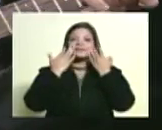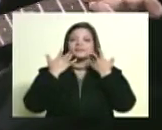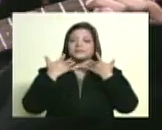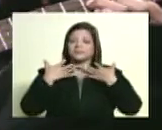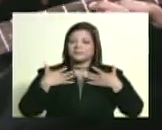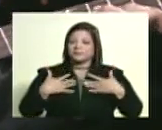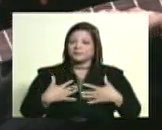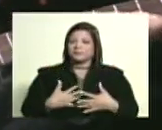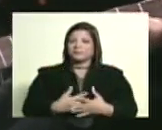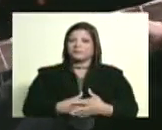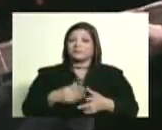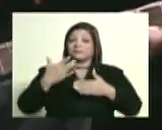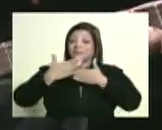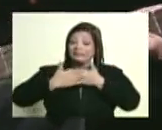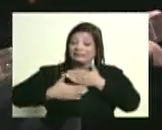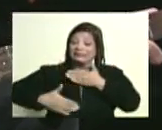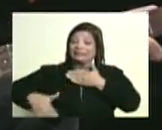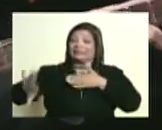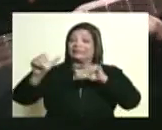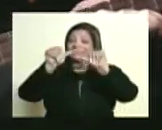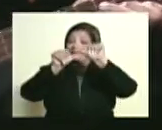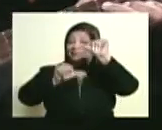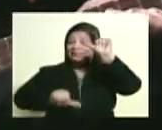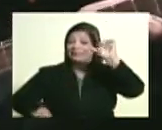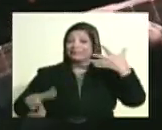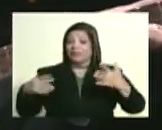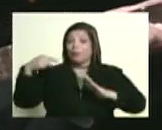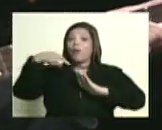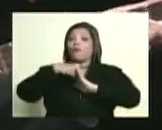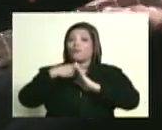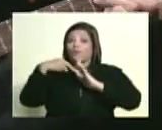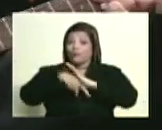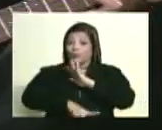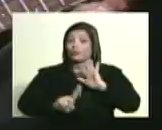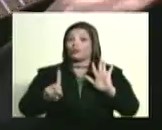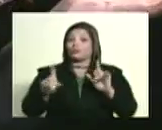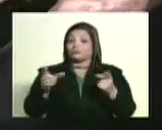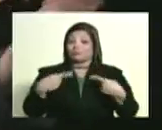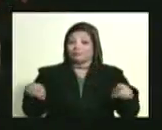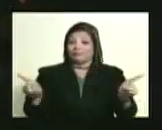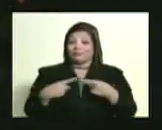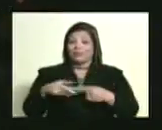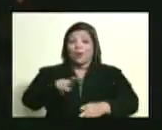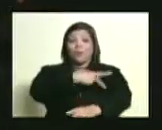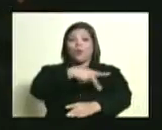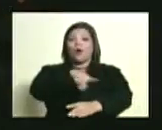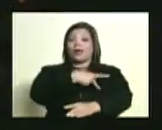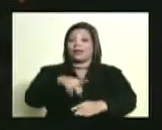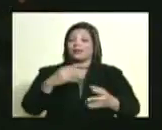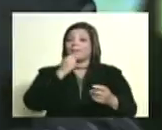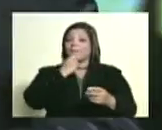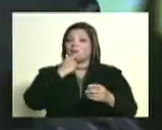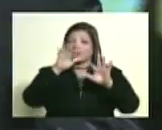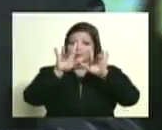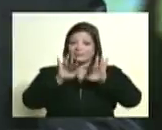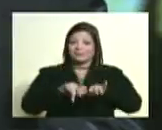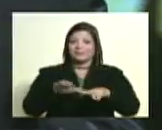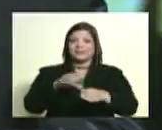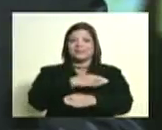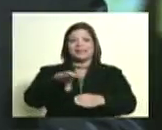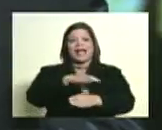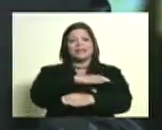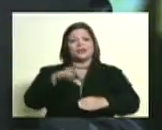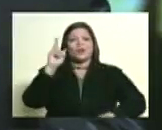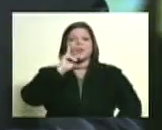saborearte. Por ahí se va el discurso, ¿no? Un Bolívar profundo, profundo, un gran poeta. Mira, la canción